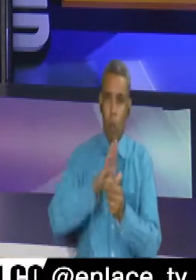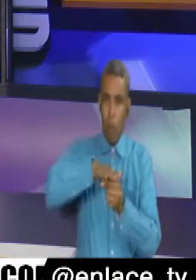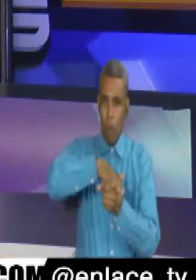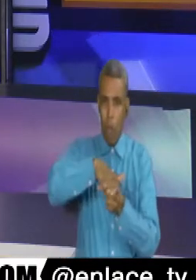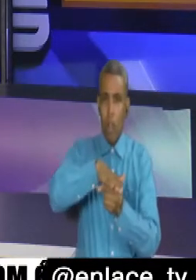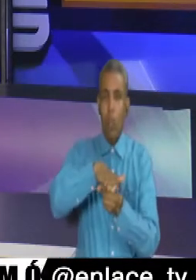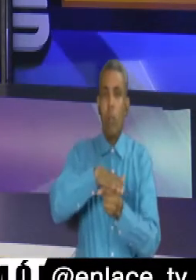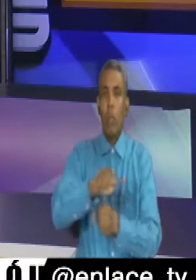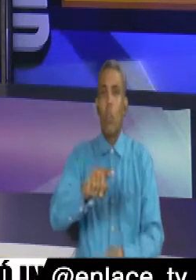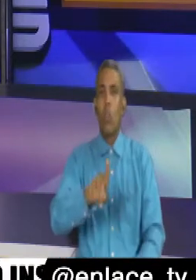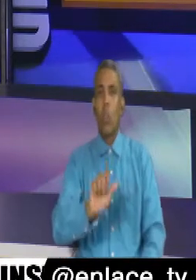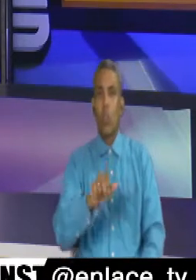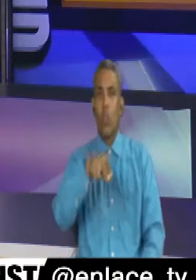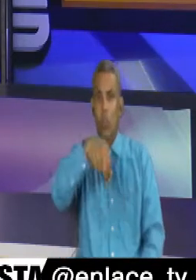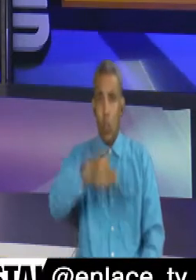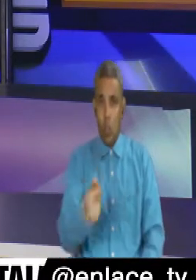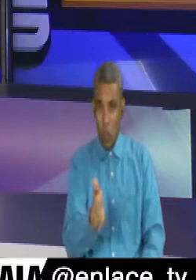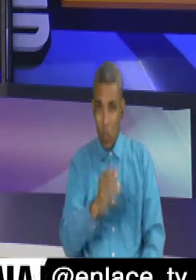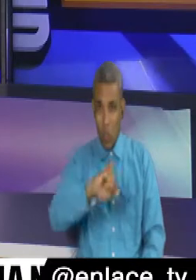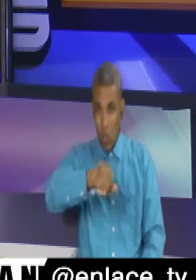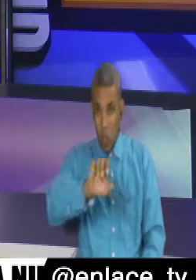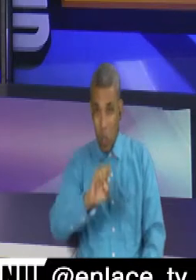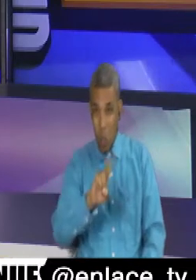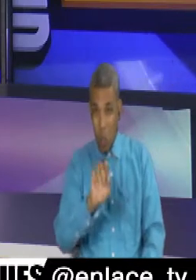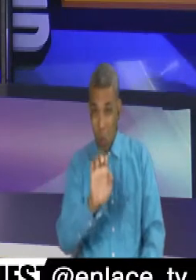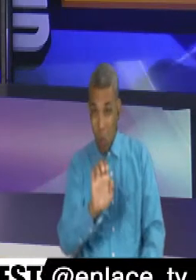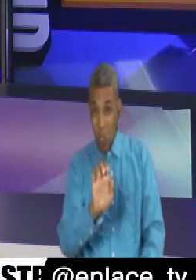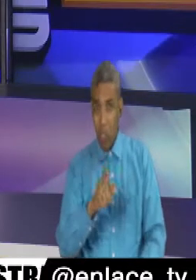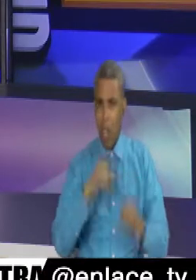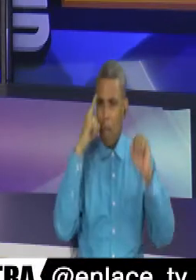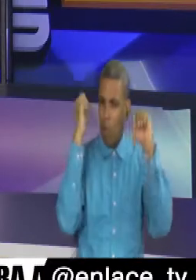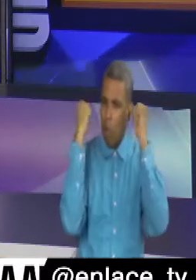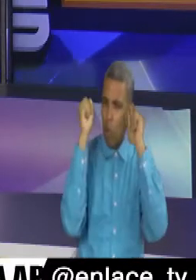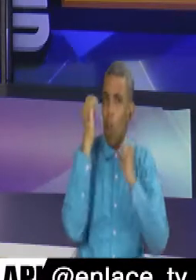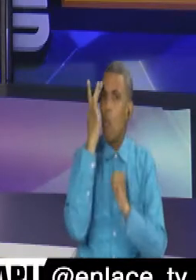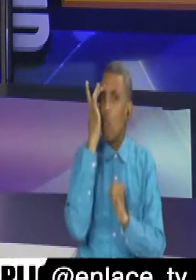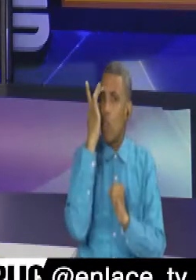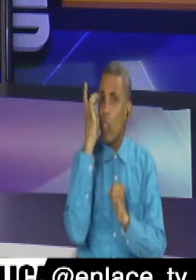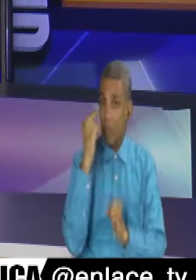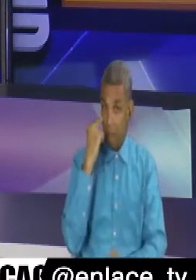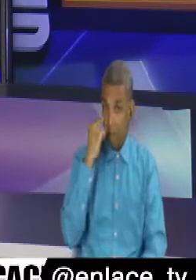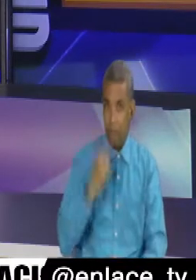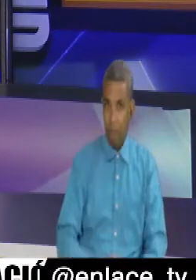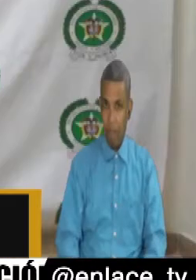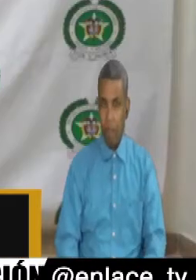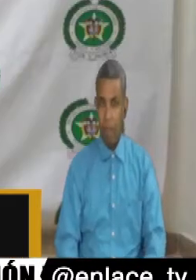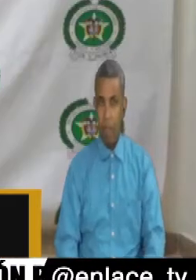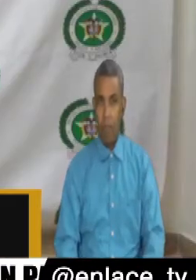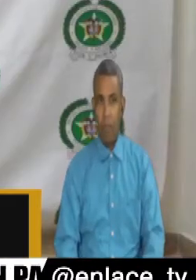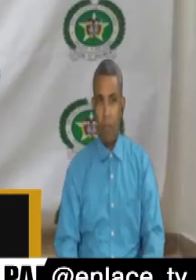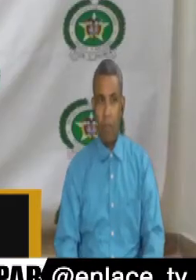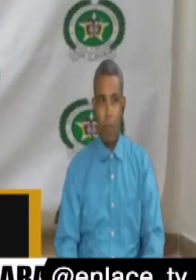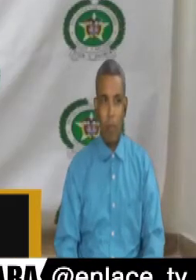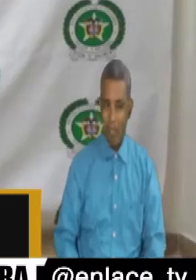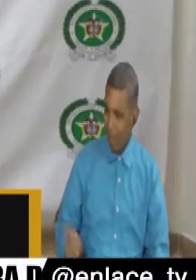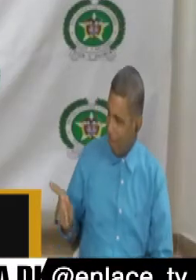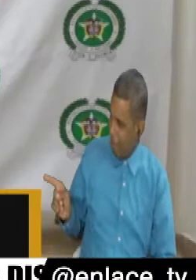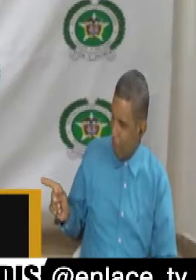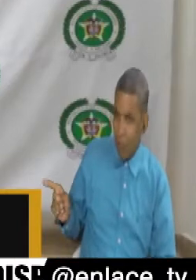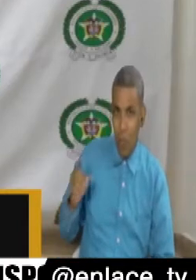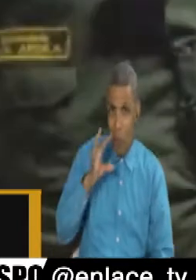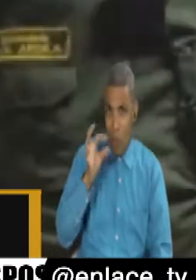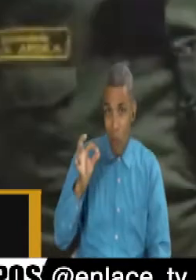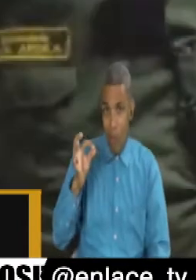José Obrero tras la liberación del hombre que mató un perro con un martillo. Quedó en libertad Jefferson